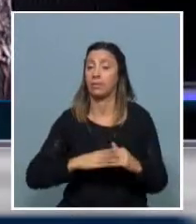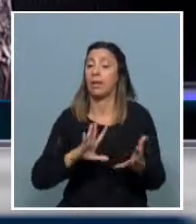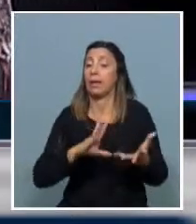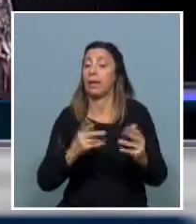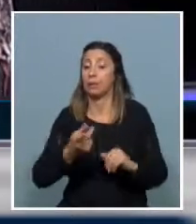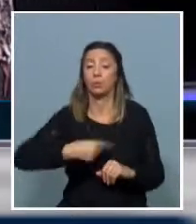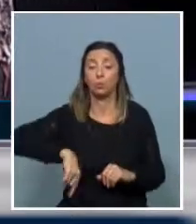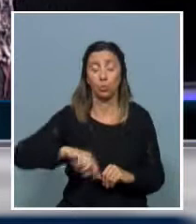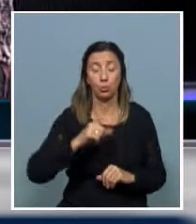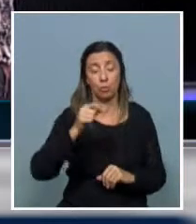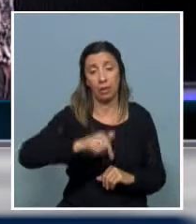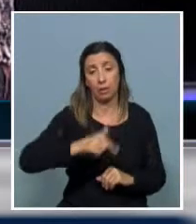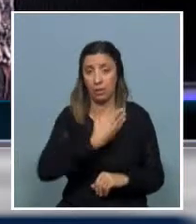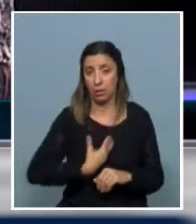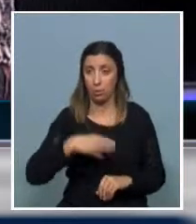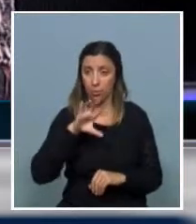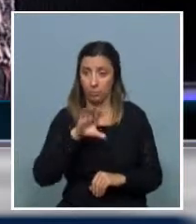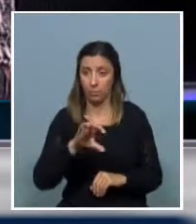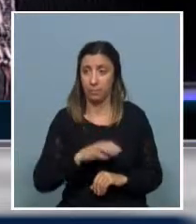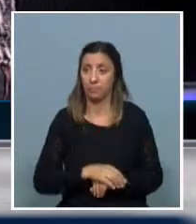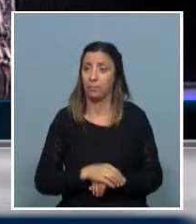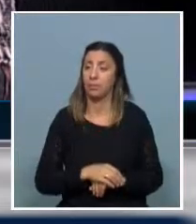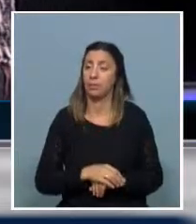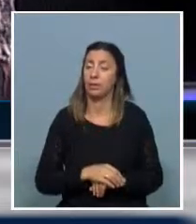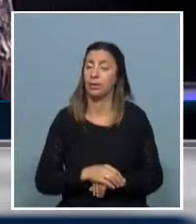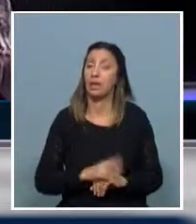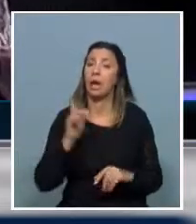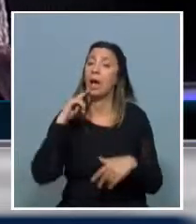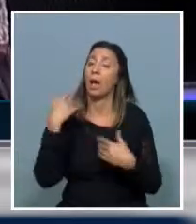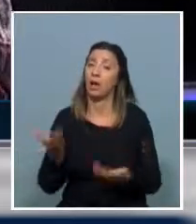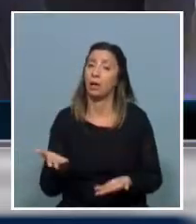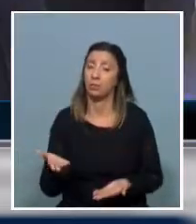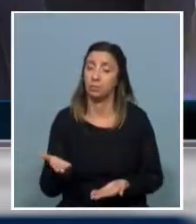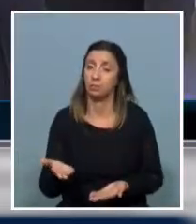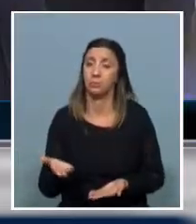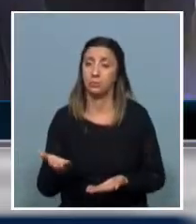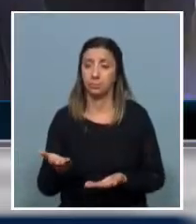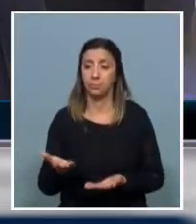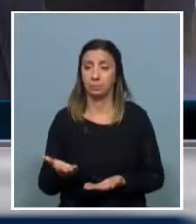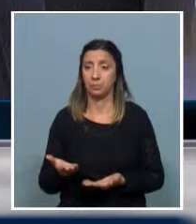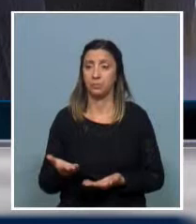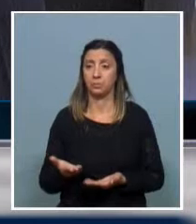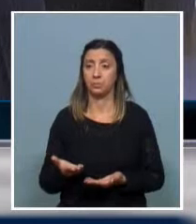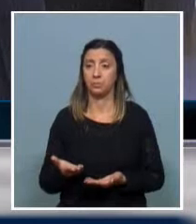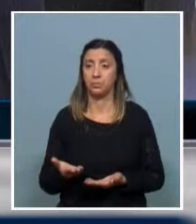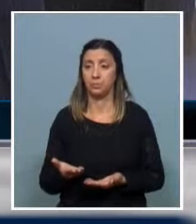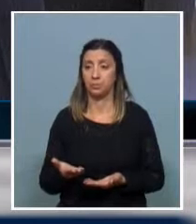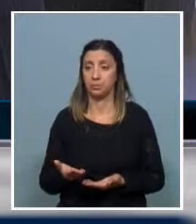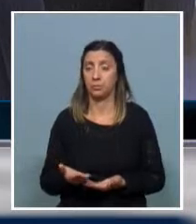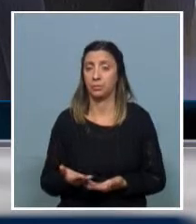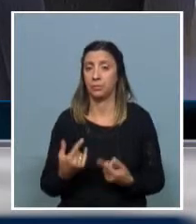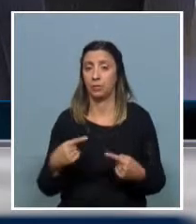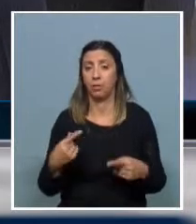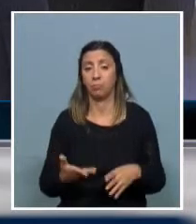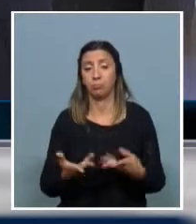manera que nos toca esta gestión hacer la adjudicación con un molde que